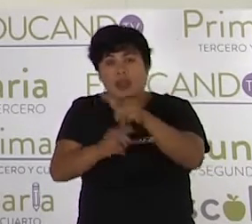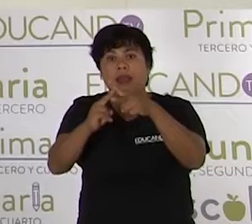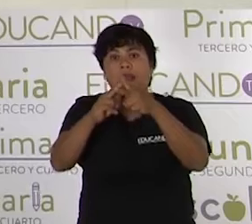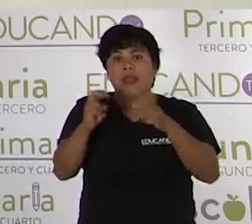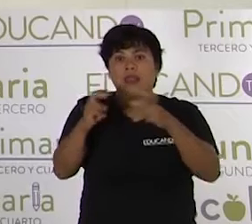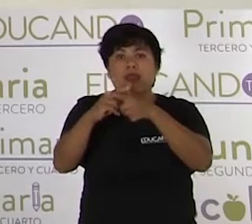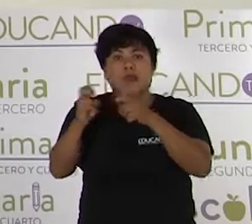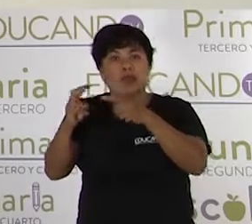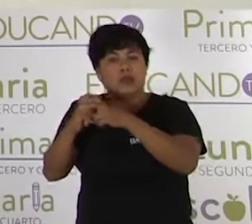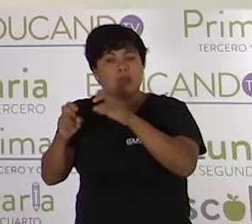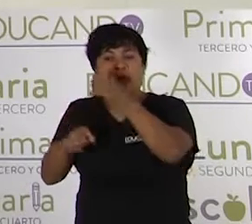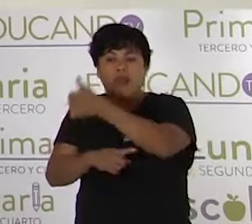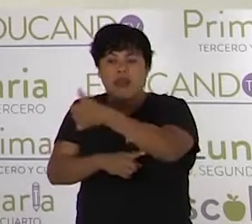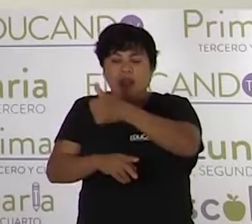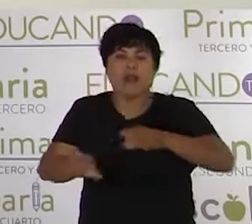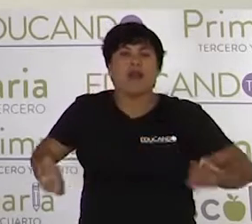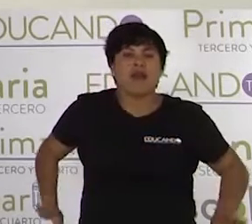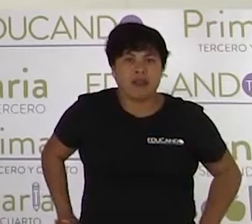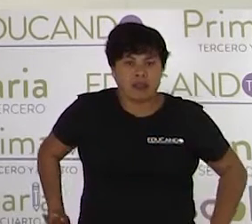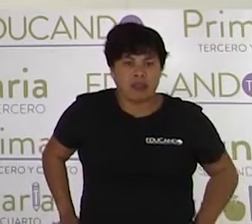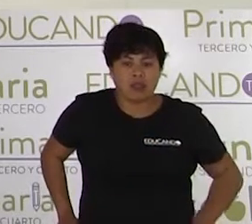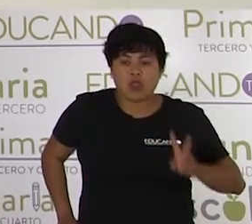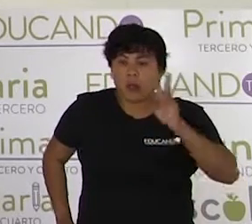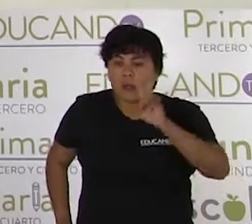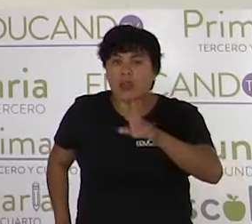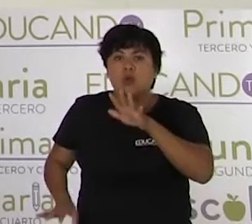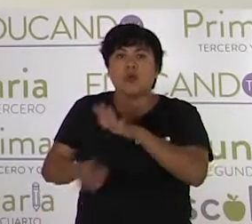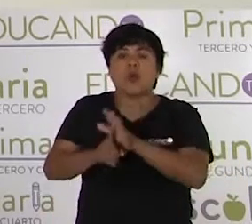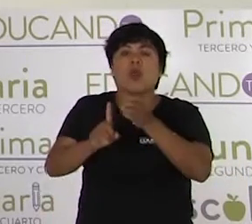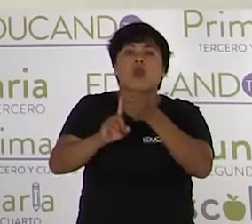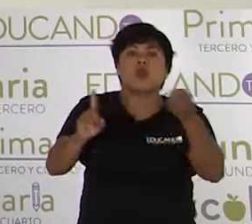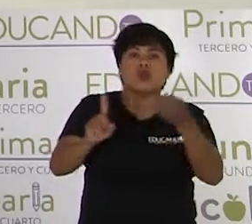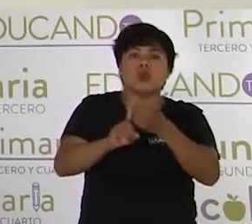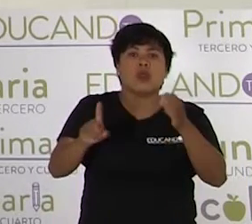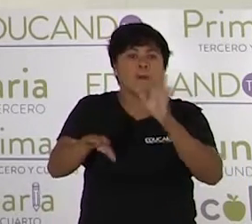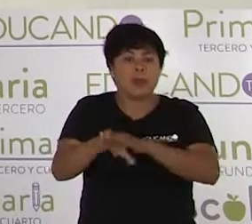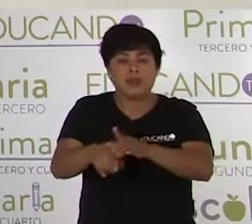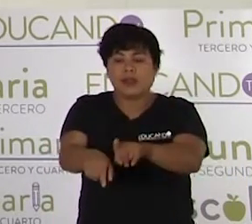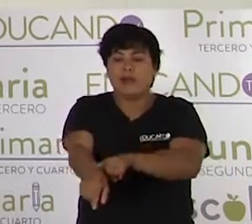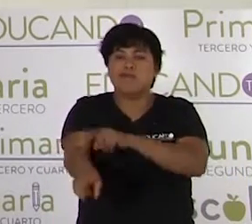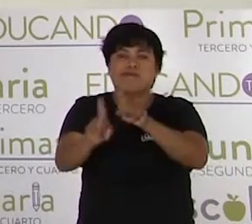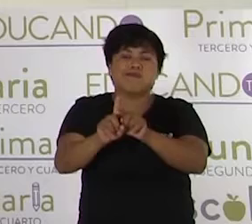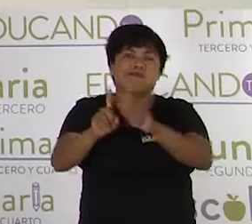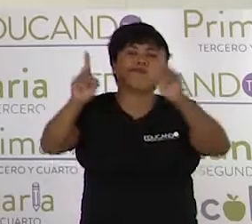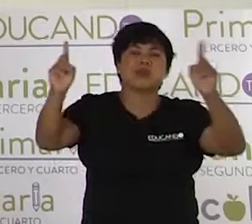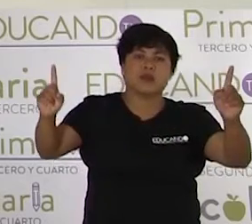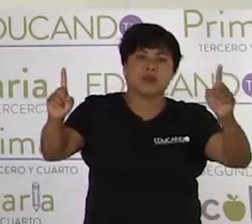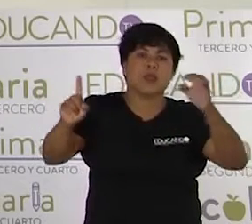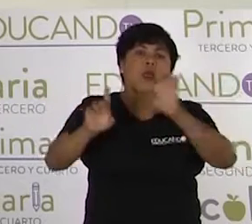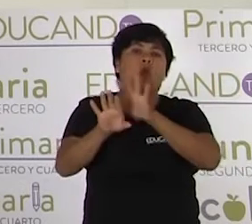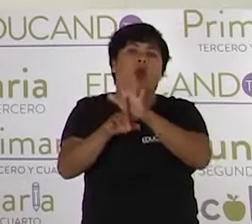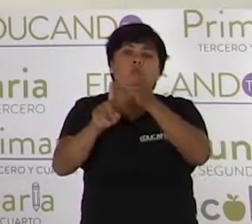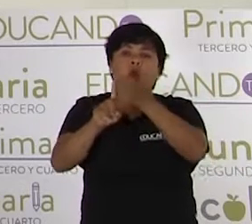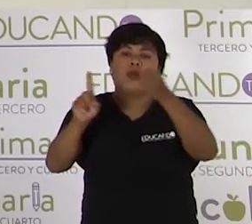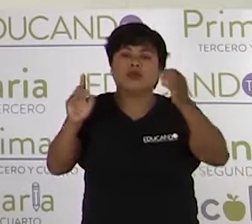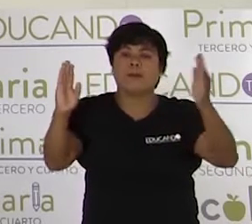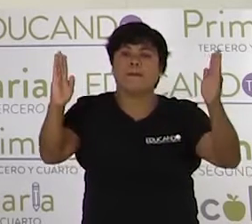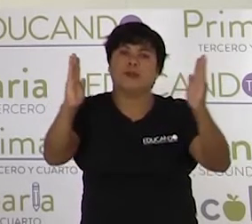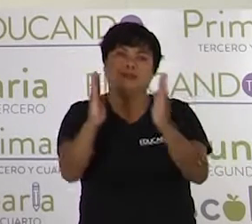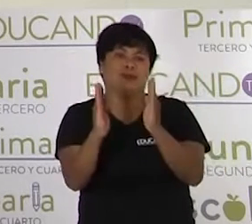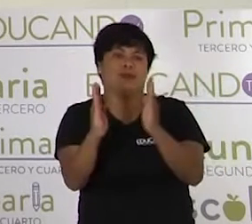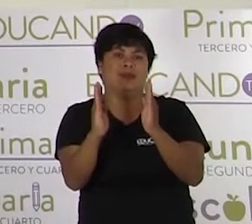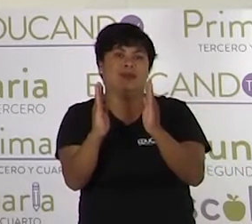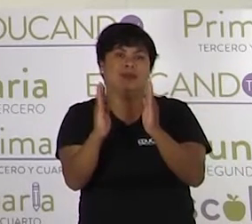adjetivos calificativos y encuentres qué oraciones son las más largas y qué oraciones son las más